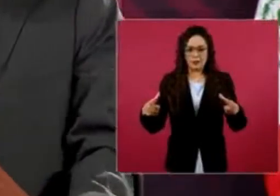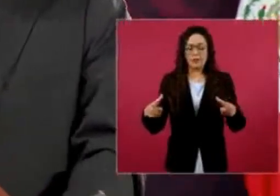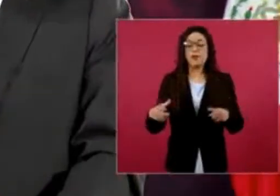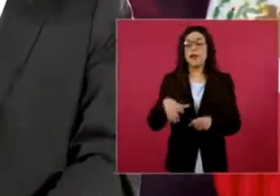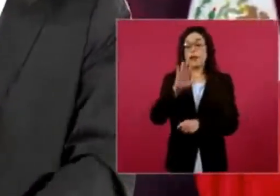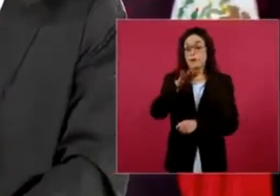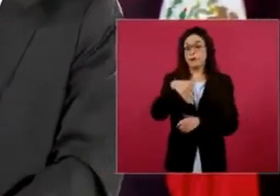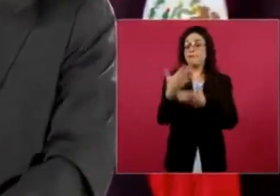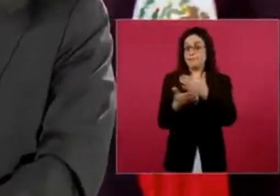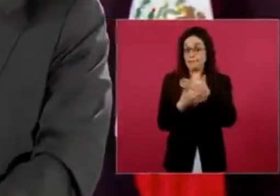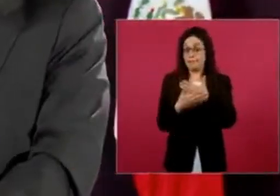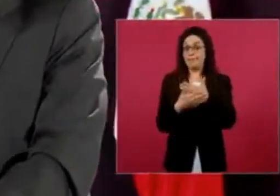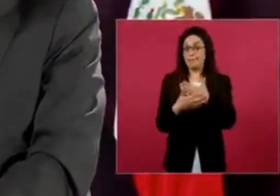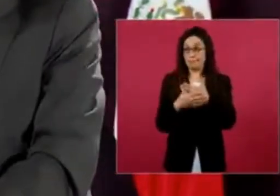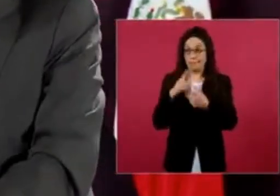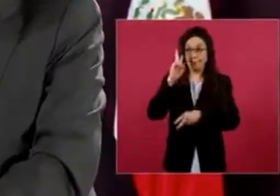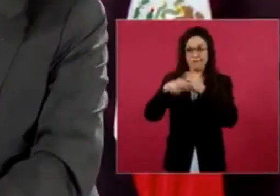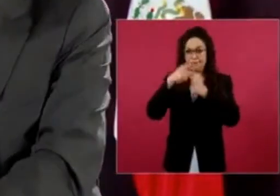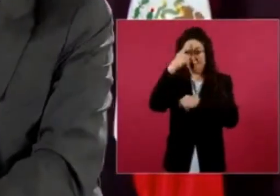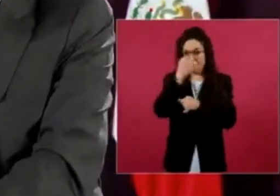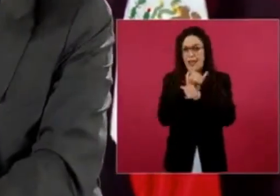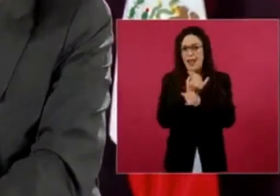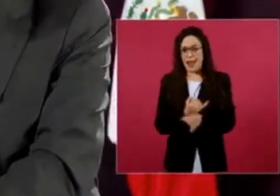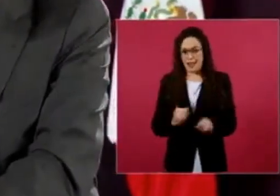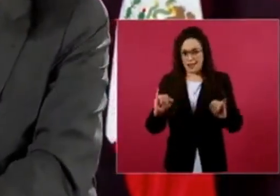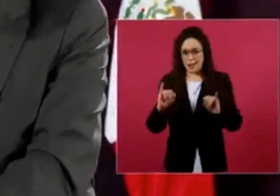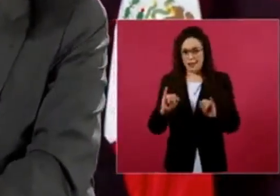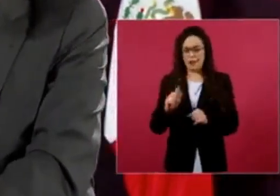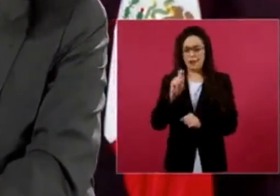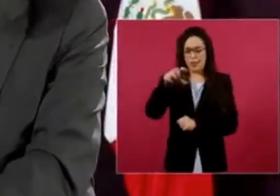ya la cuarta sección,